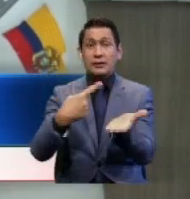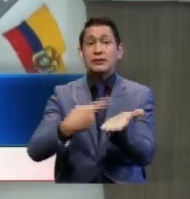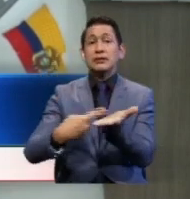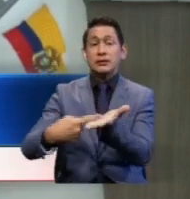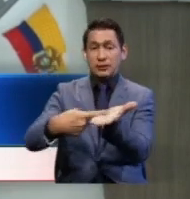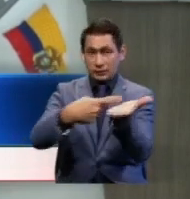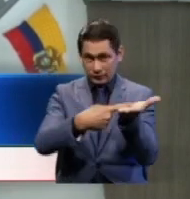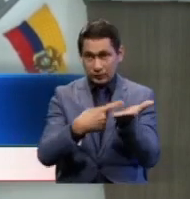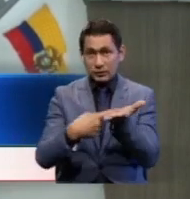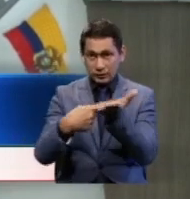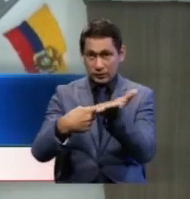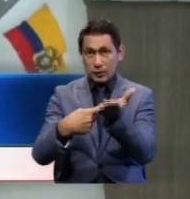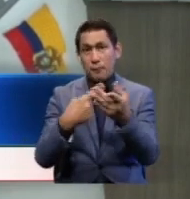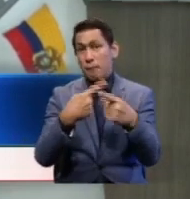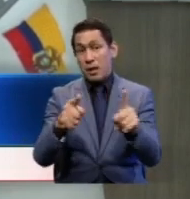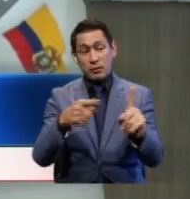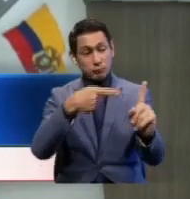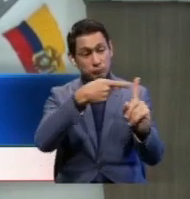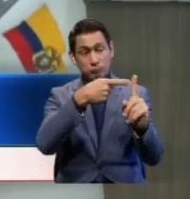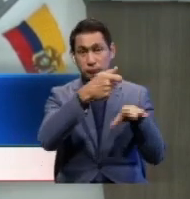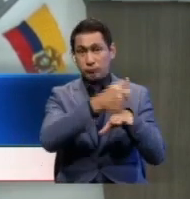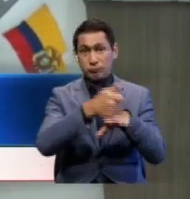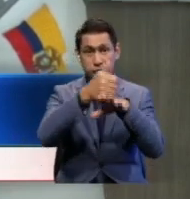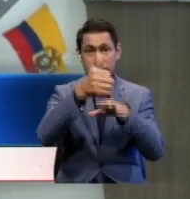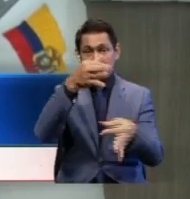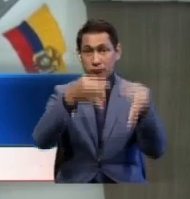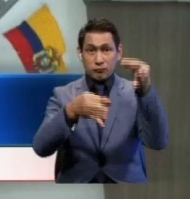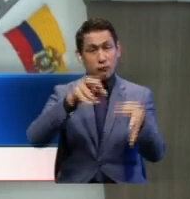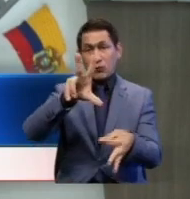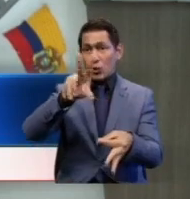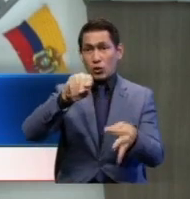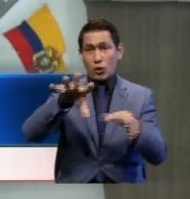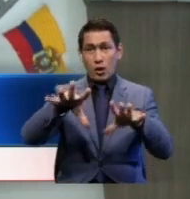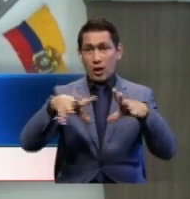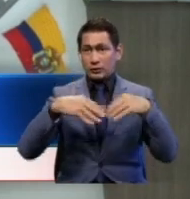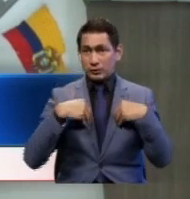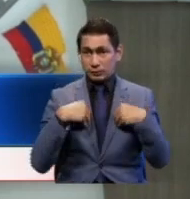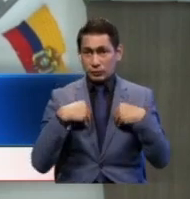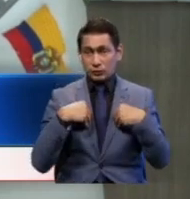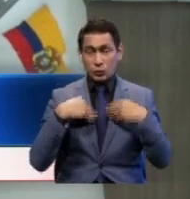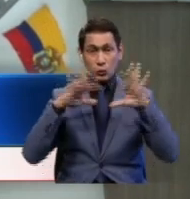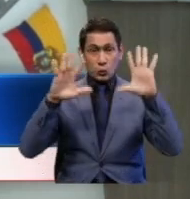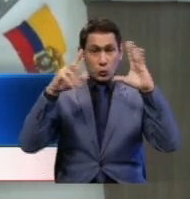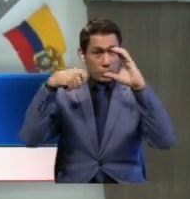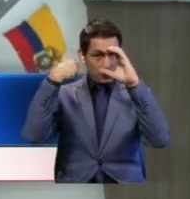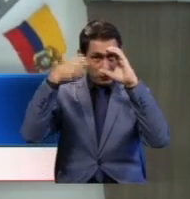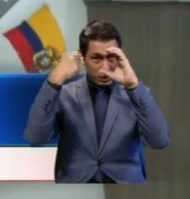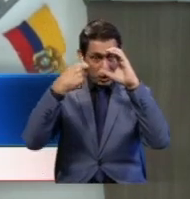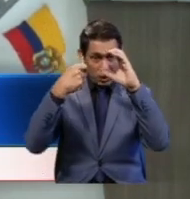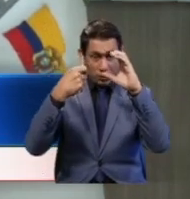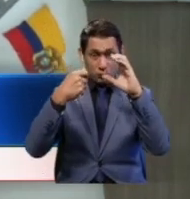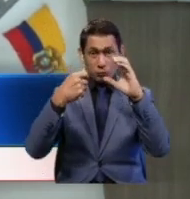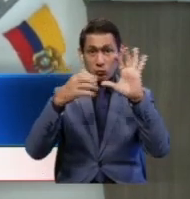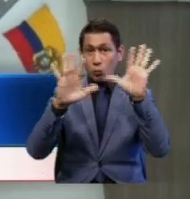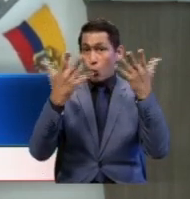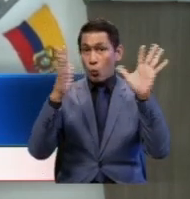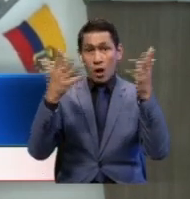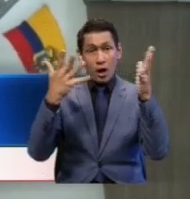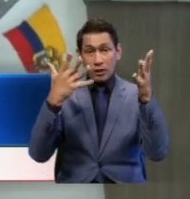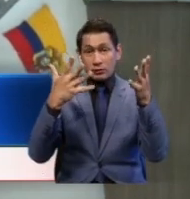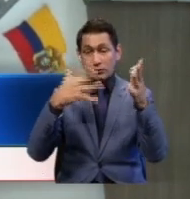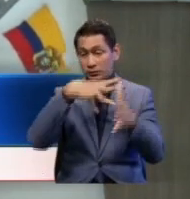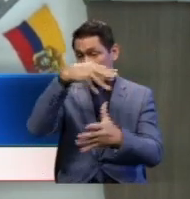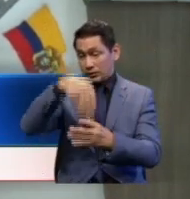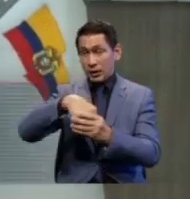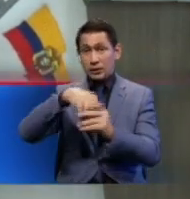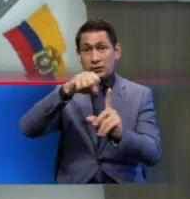hospedador de la audiencia, por lo que no hay registro en la nube de la sala de Zoom, en las